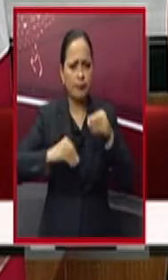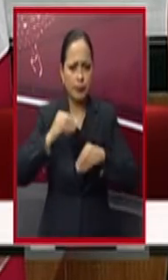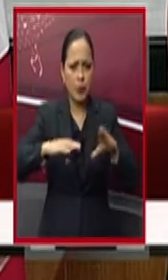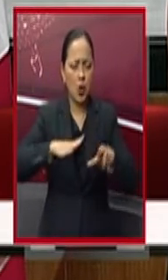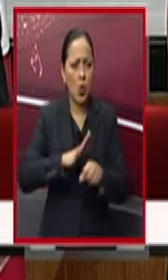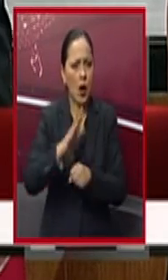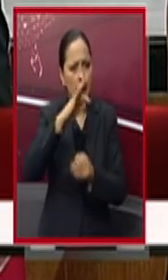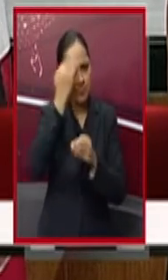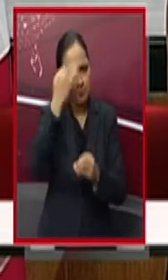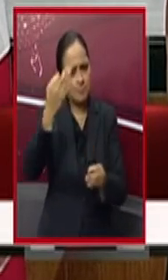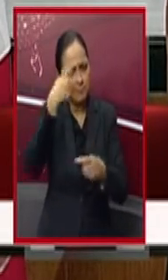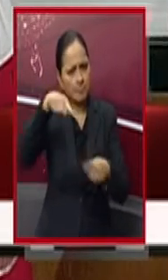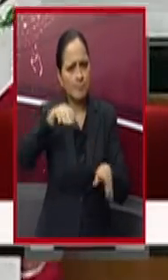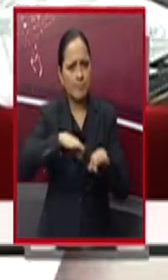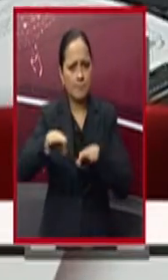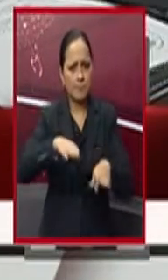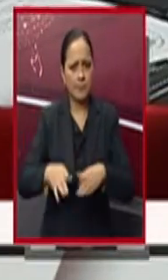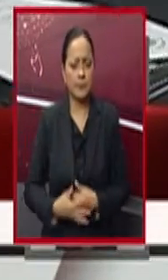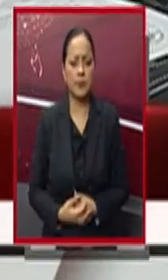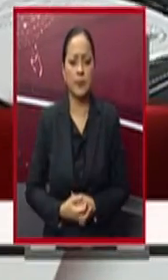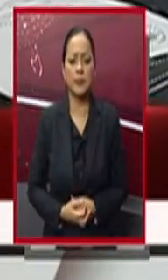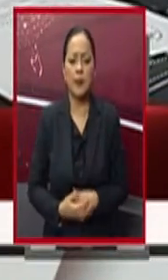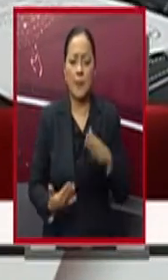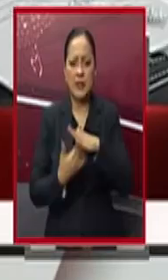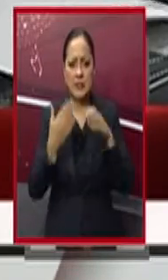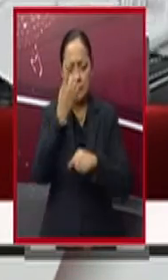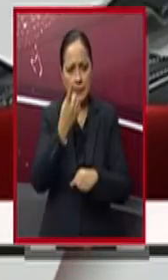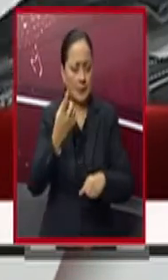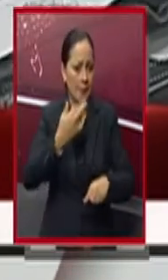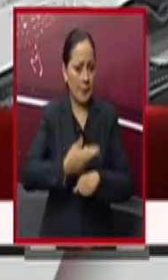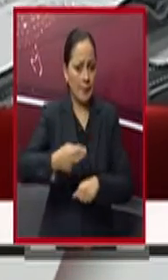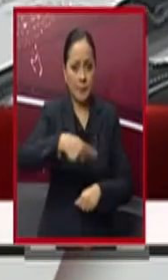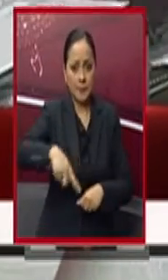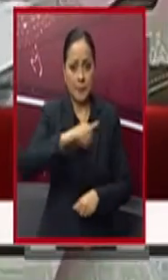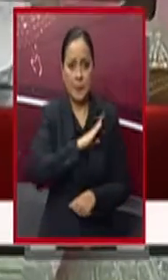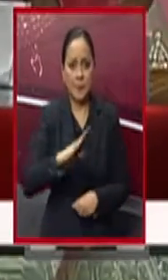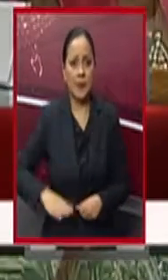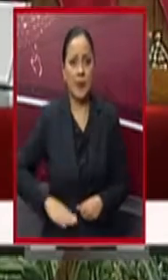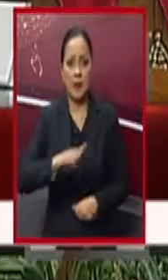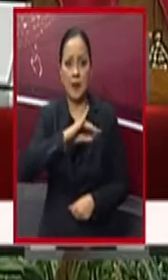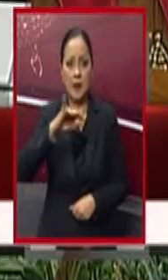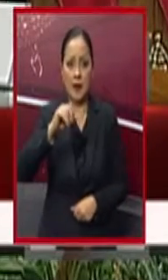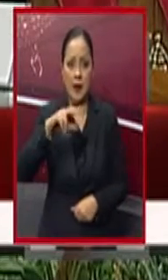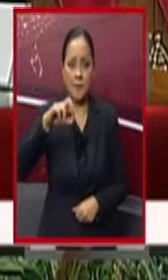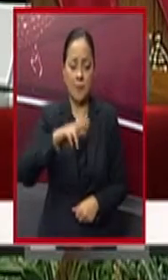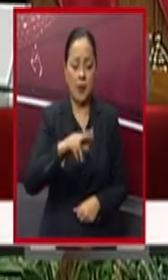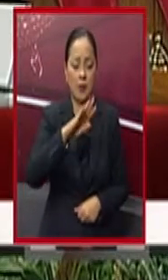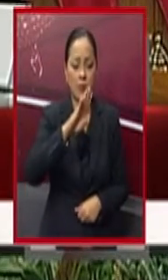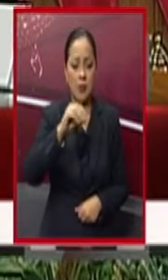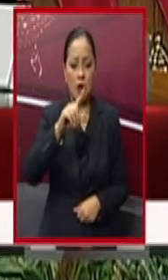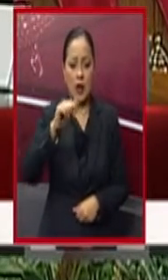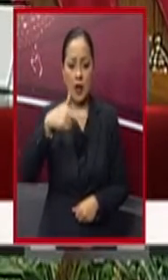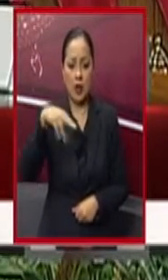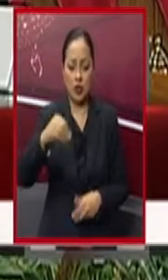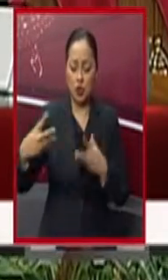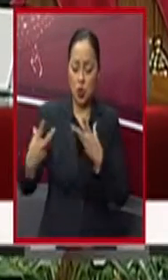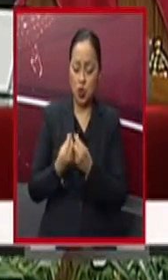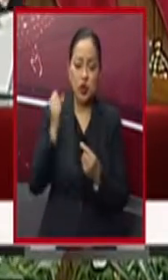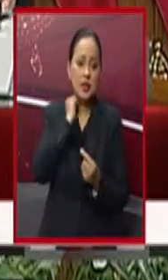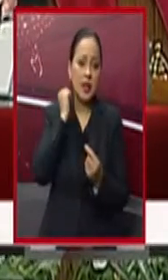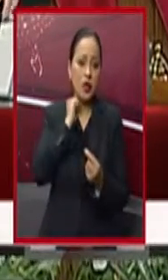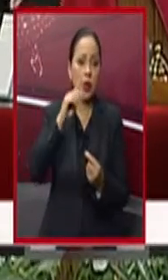seguir. El presidente de la mesa directiva, Javier Bolaños Aguilar, en compañía del presidente del senador Pablo